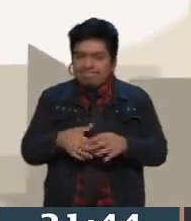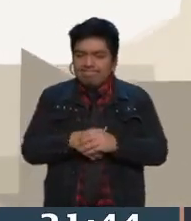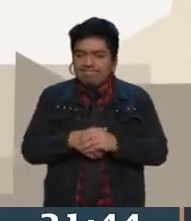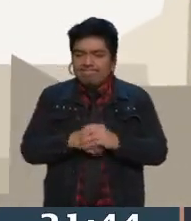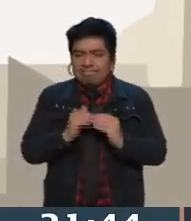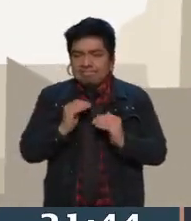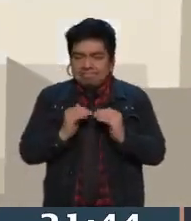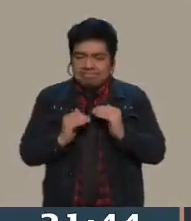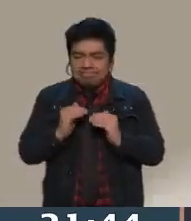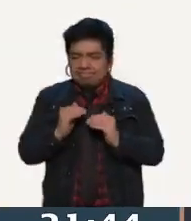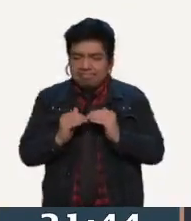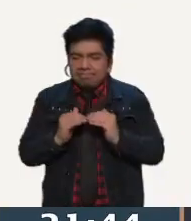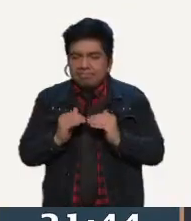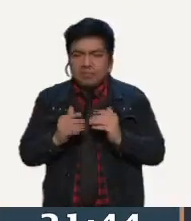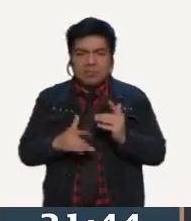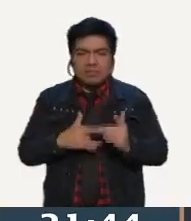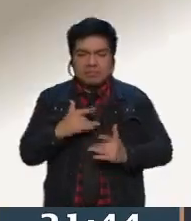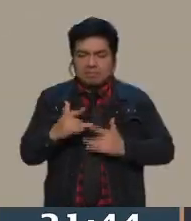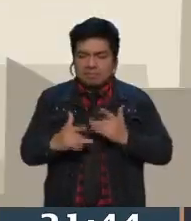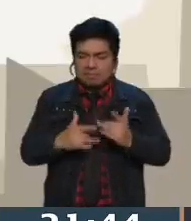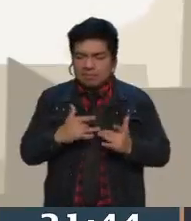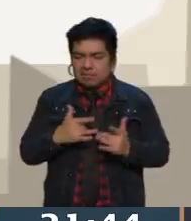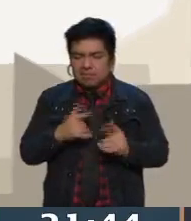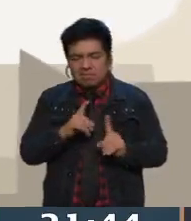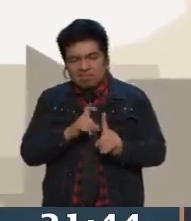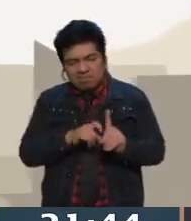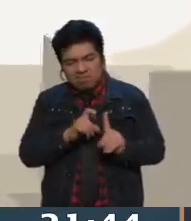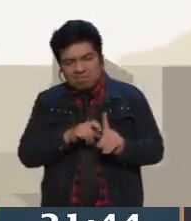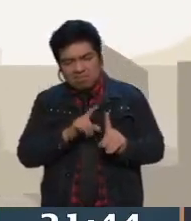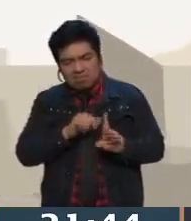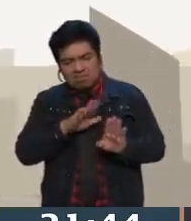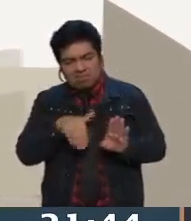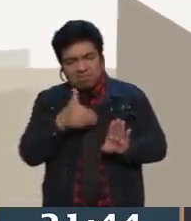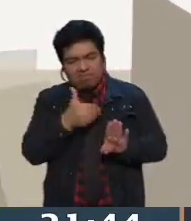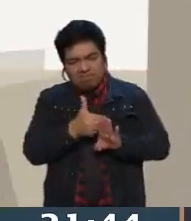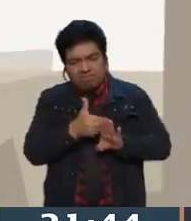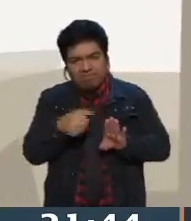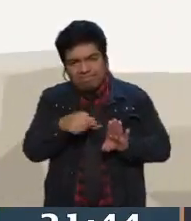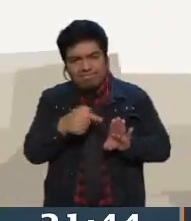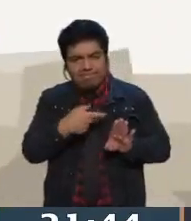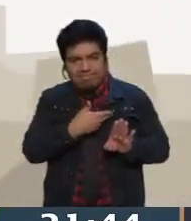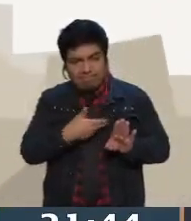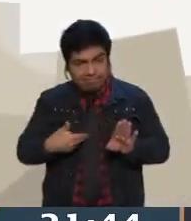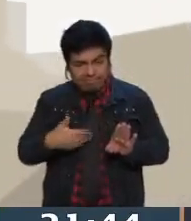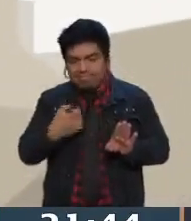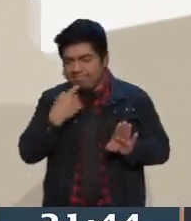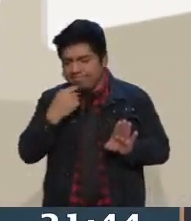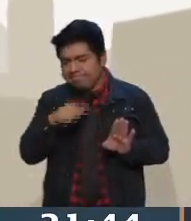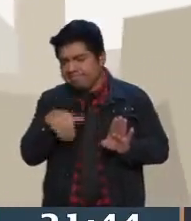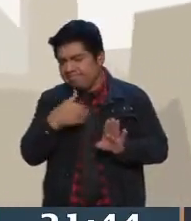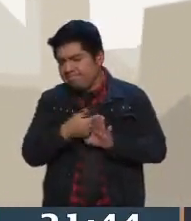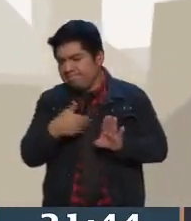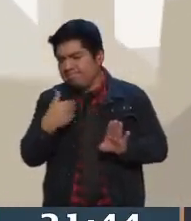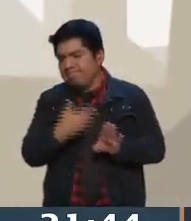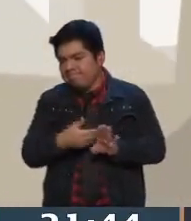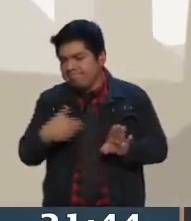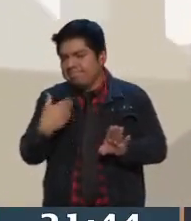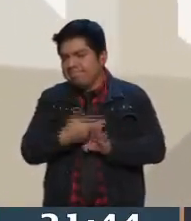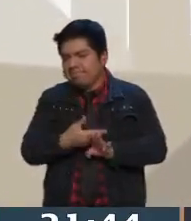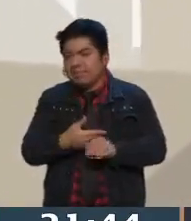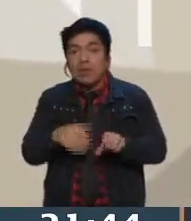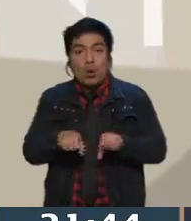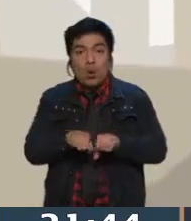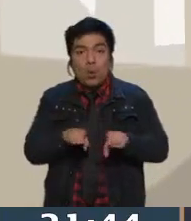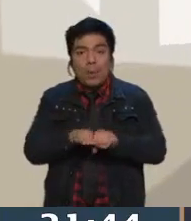un intento de percepción de que hay una crítica muy fuerte hacia el presidente de la República y un apoyo